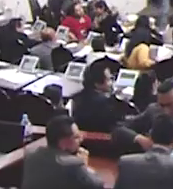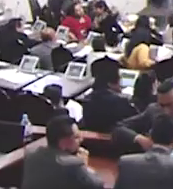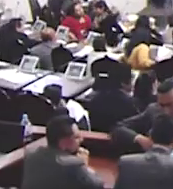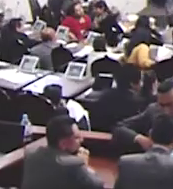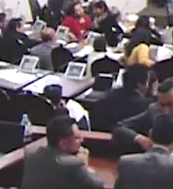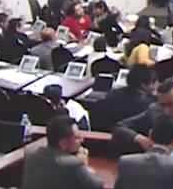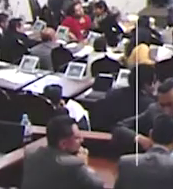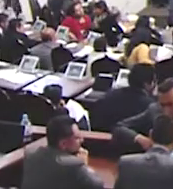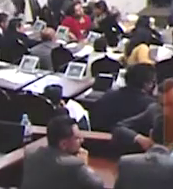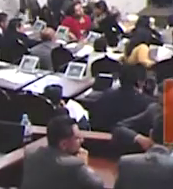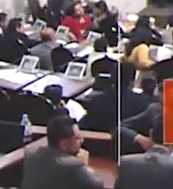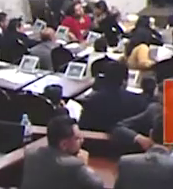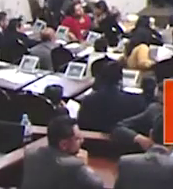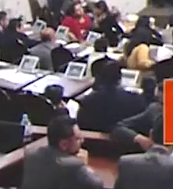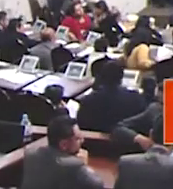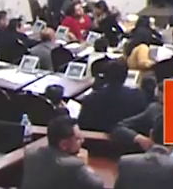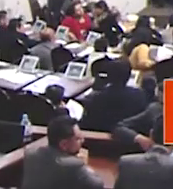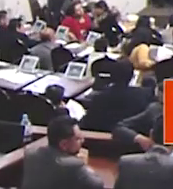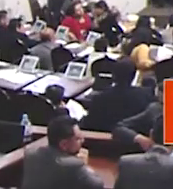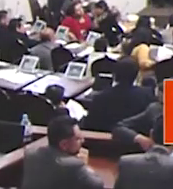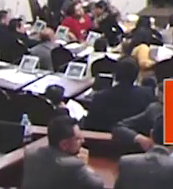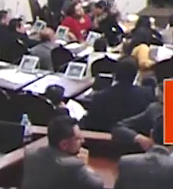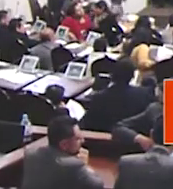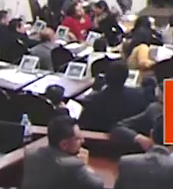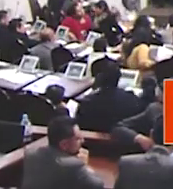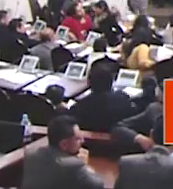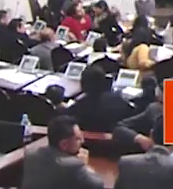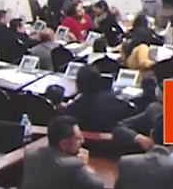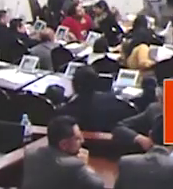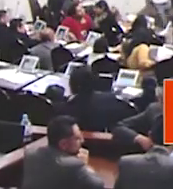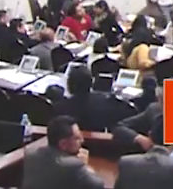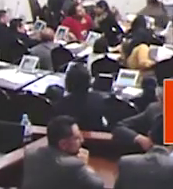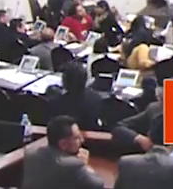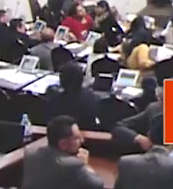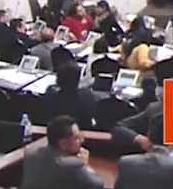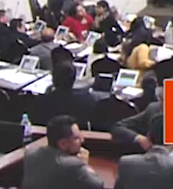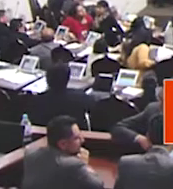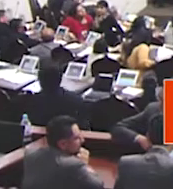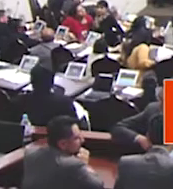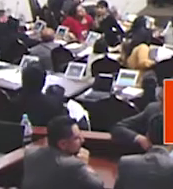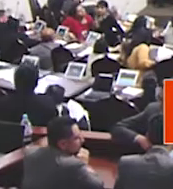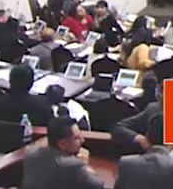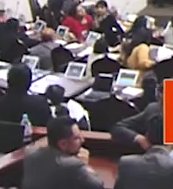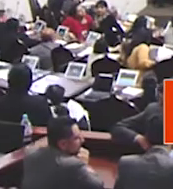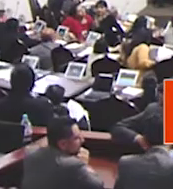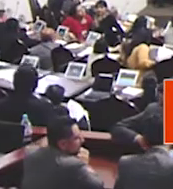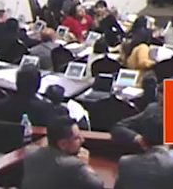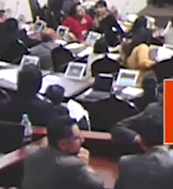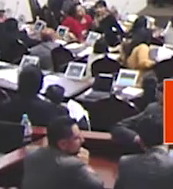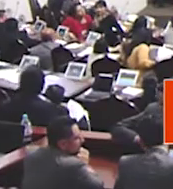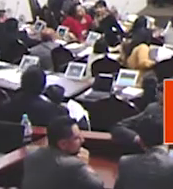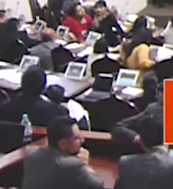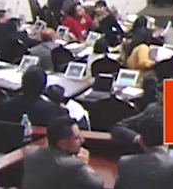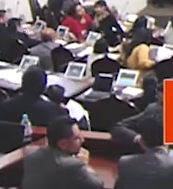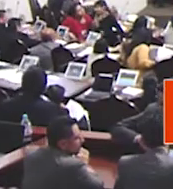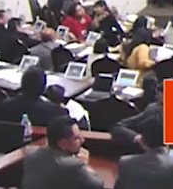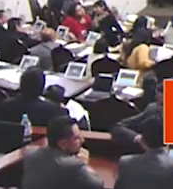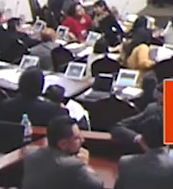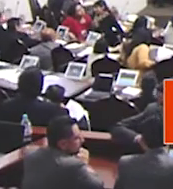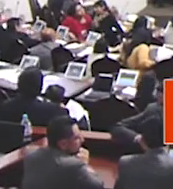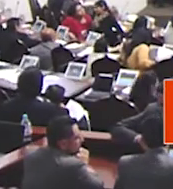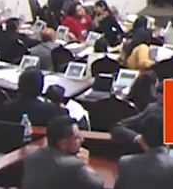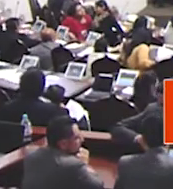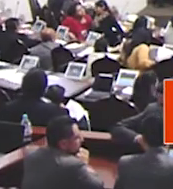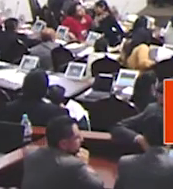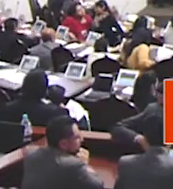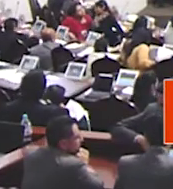El Pleno del Congreso de la Ciudad de México aprobó el dictamen a la iniciativa para reformar el párrafo segundo del artículo 56 de la Constitución Política de